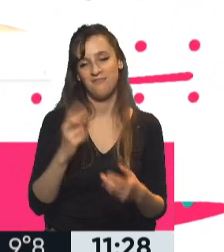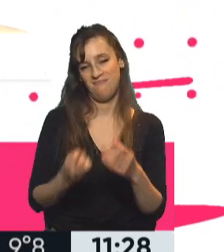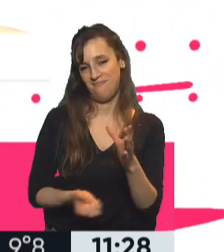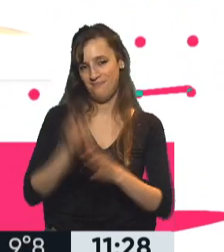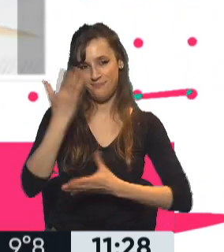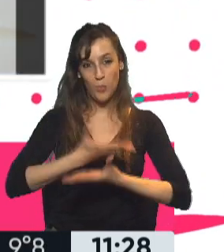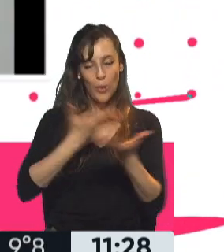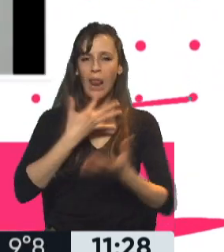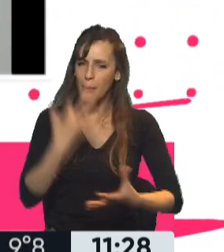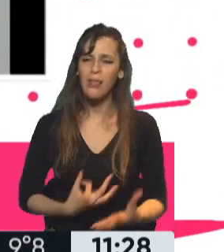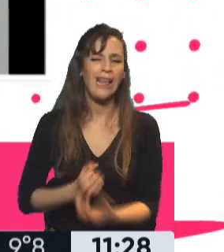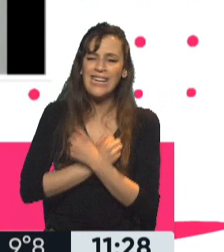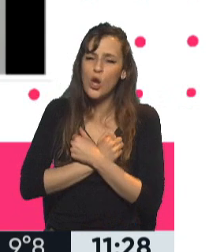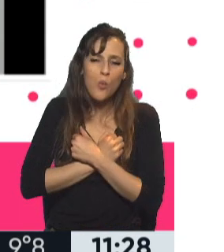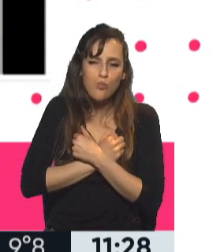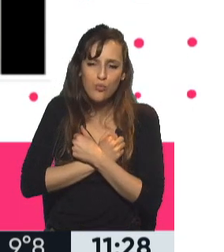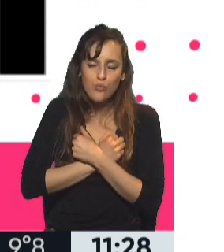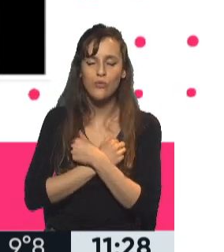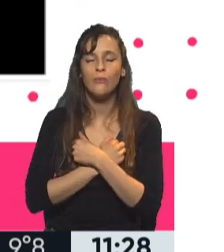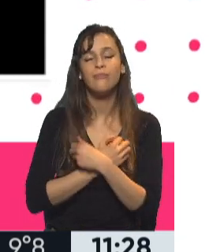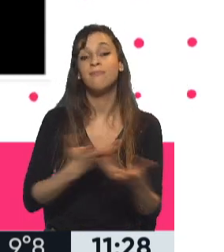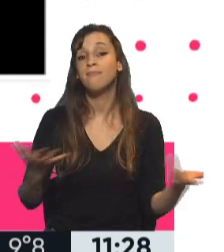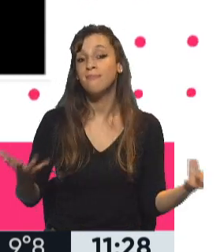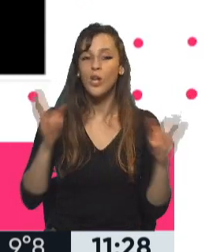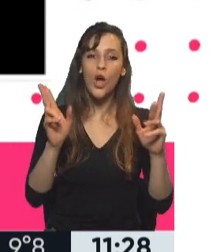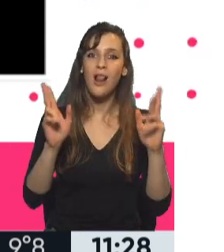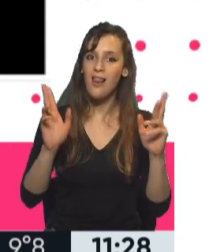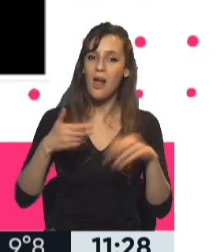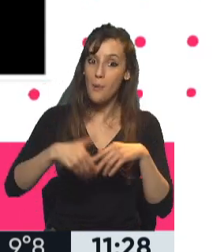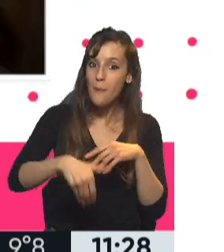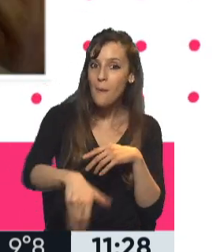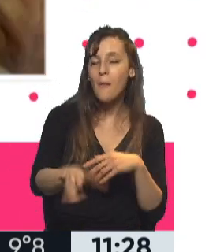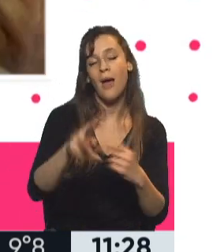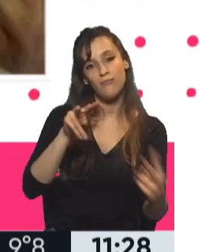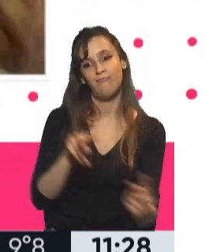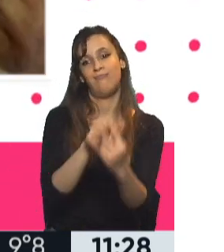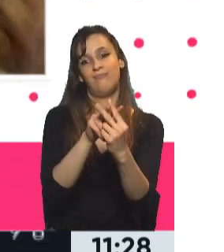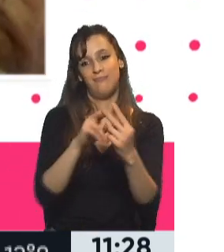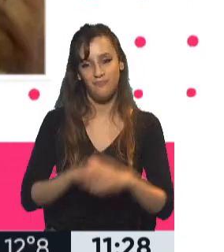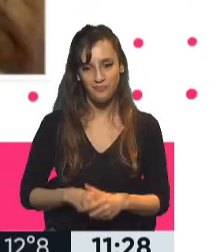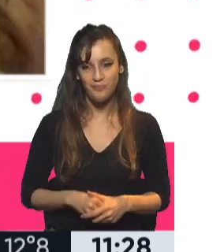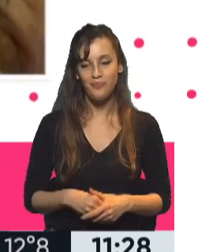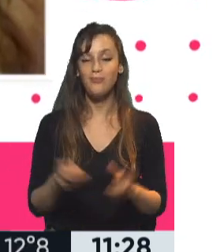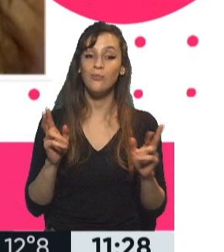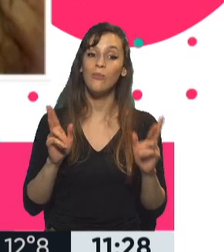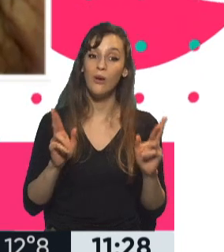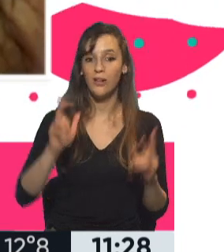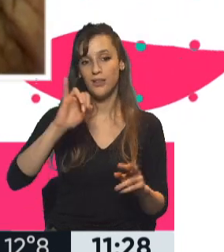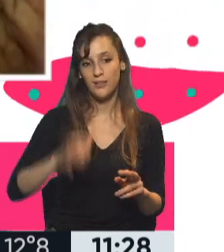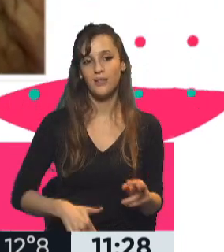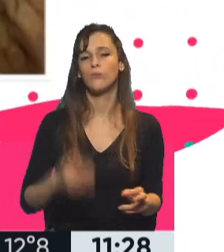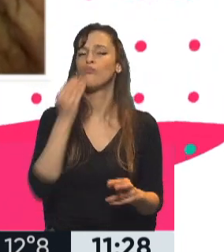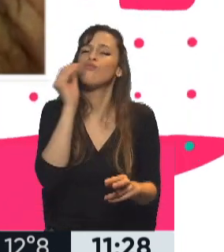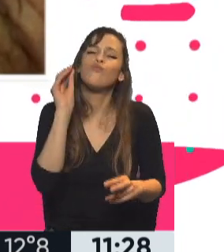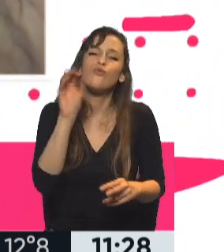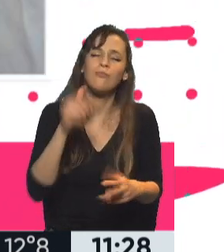Públicas. De verdad los quiero mucho y nada, ojalá que nos podamos ver pronto. Ojalá, Susana, ojalá, te mandamos un beso enorme.